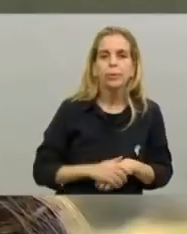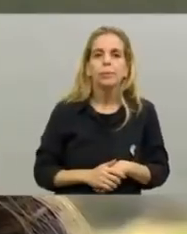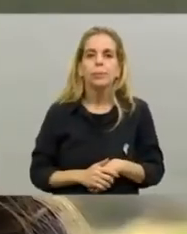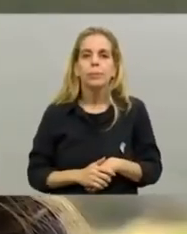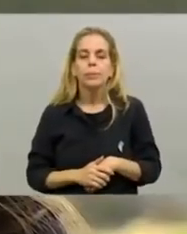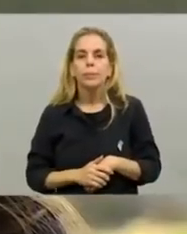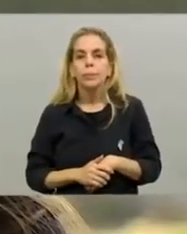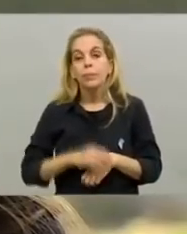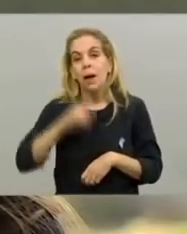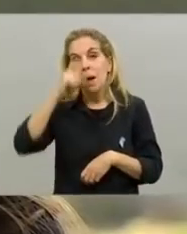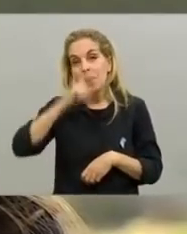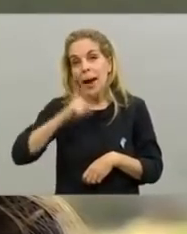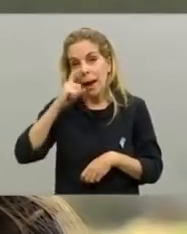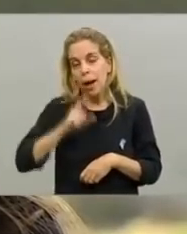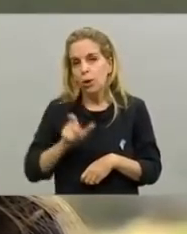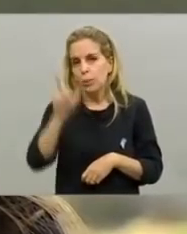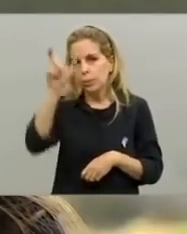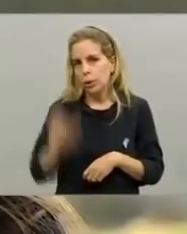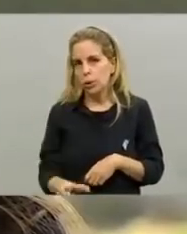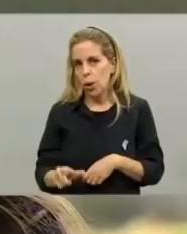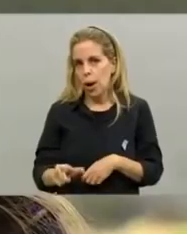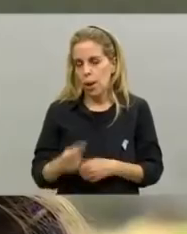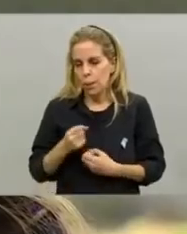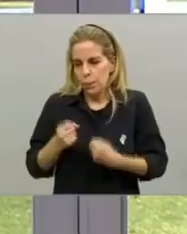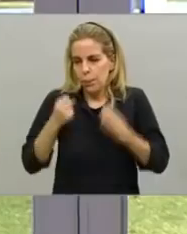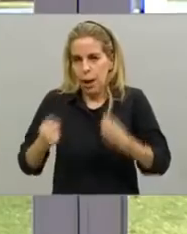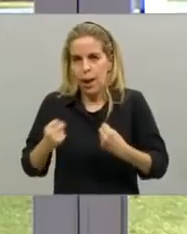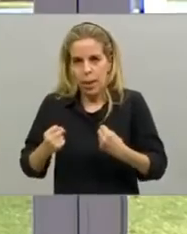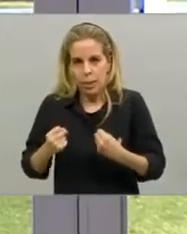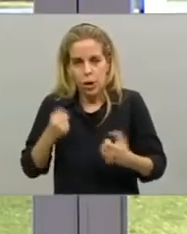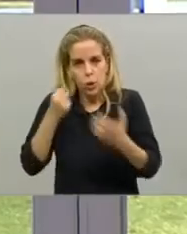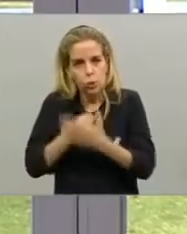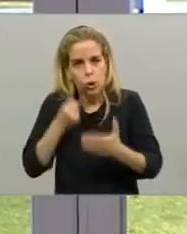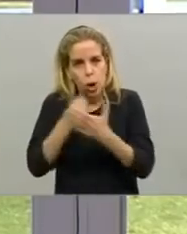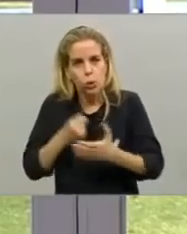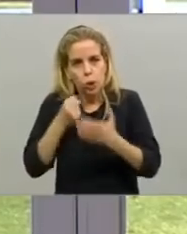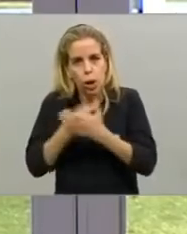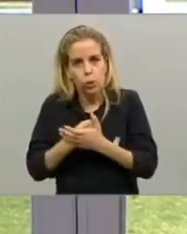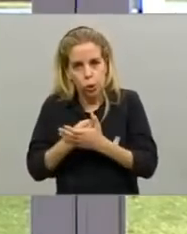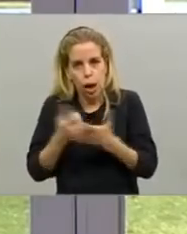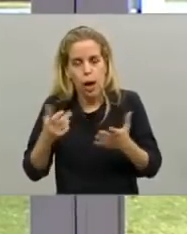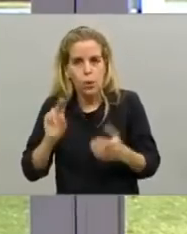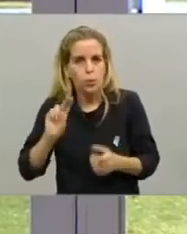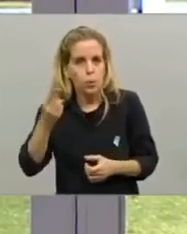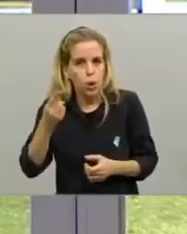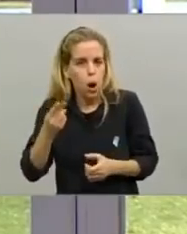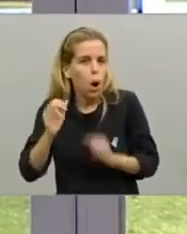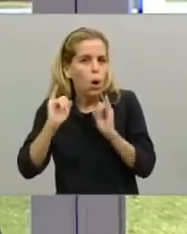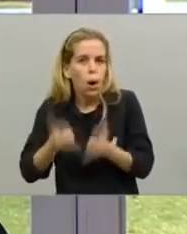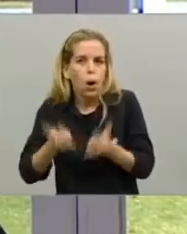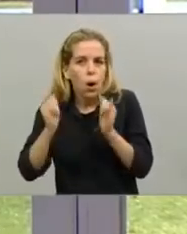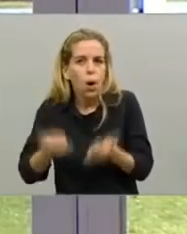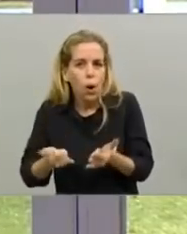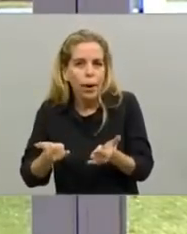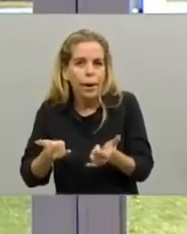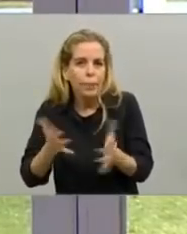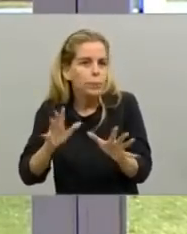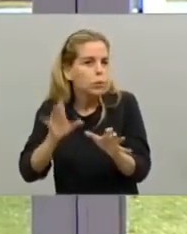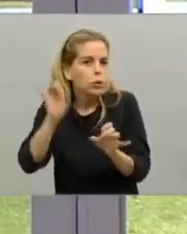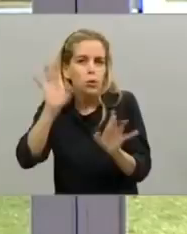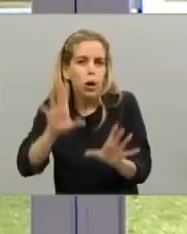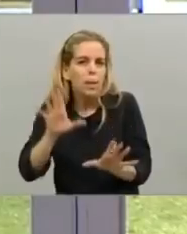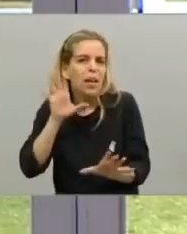Ese hombre enorme que fue Belgrano, que dio todo por su patria, murió muy joven. Murió con